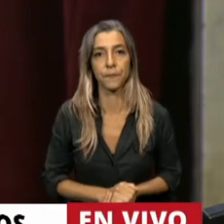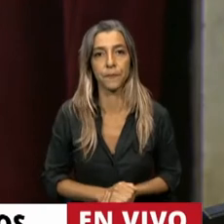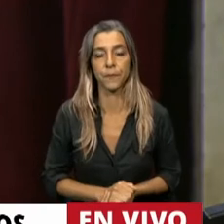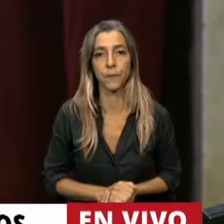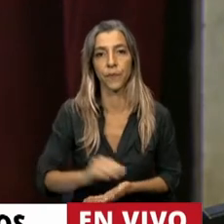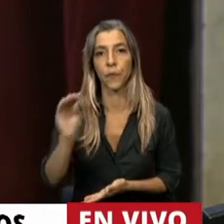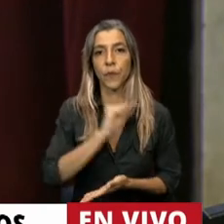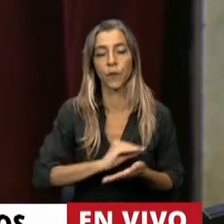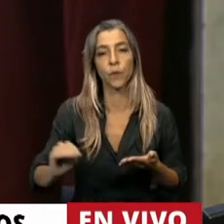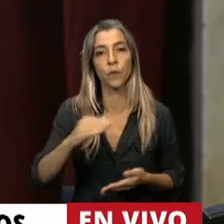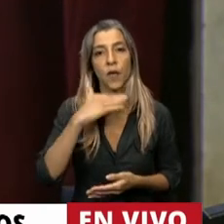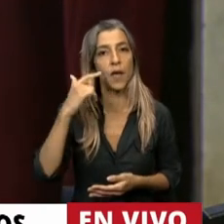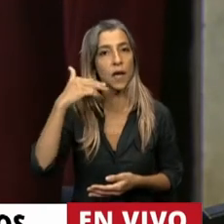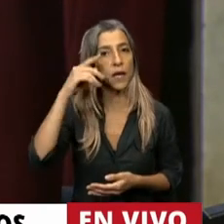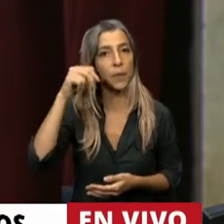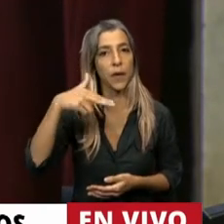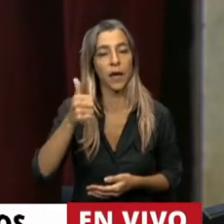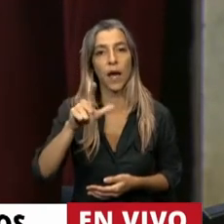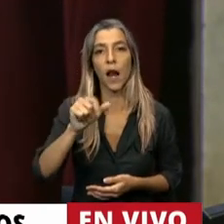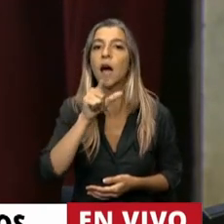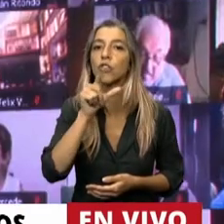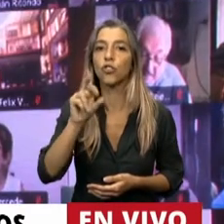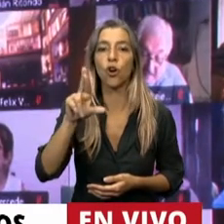diputada ximena la torre